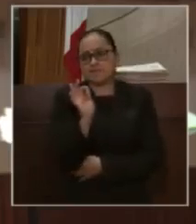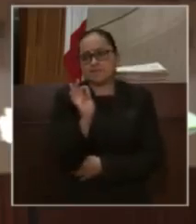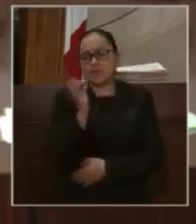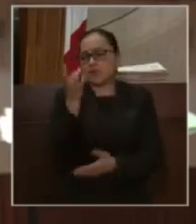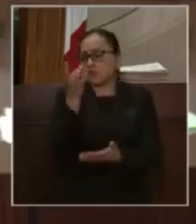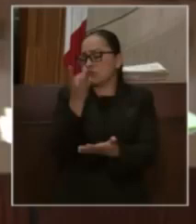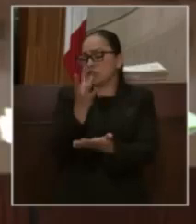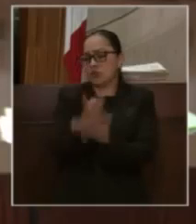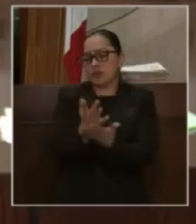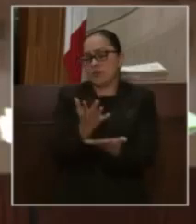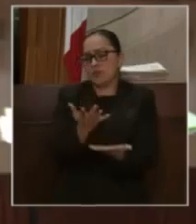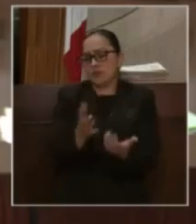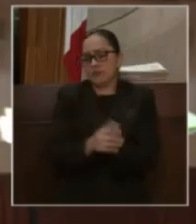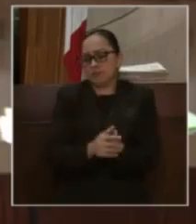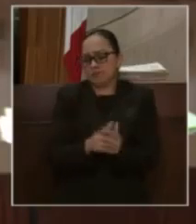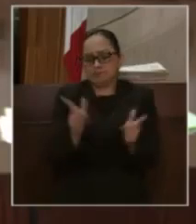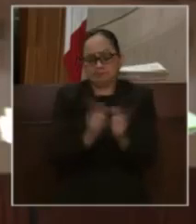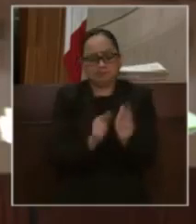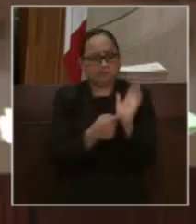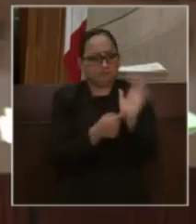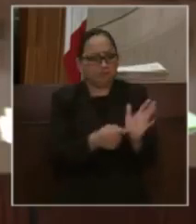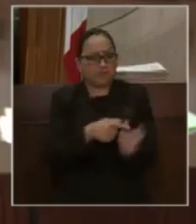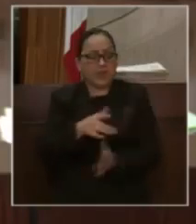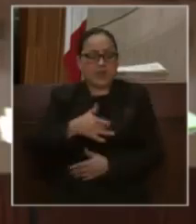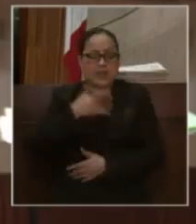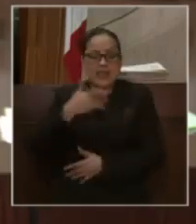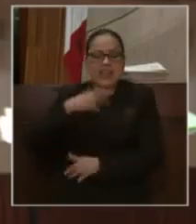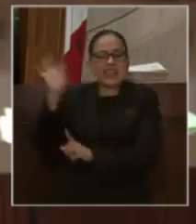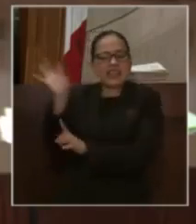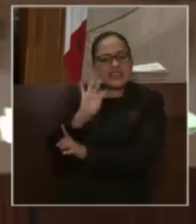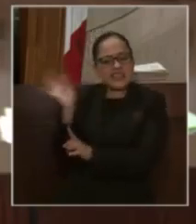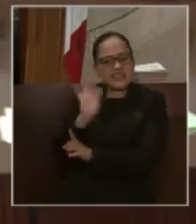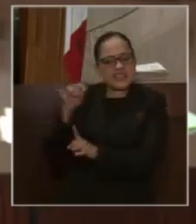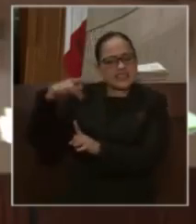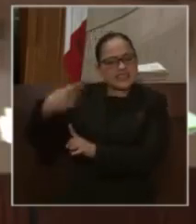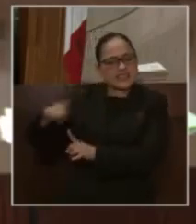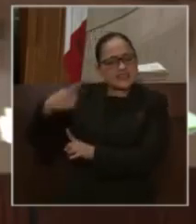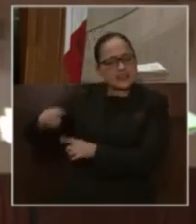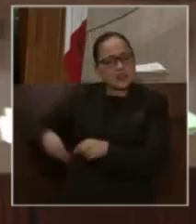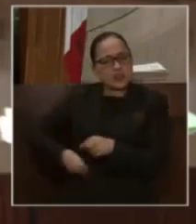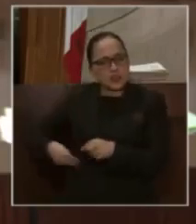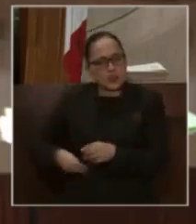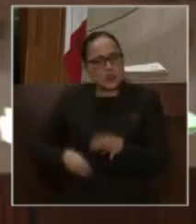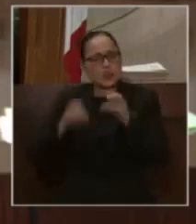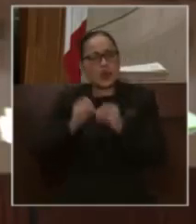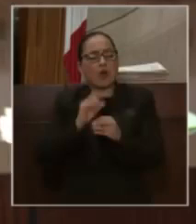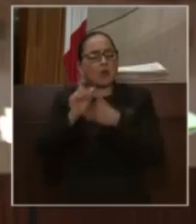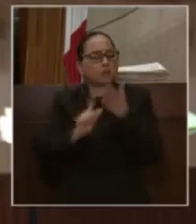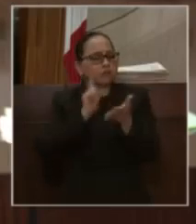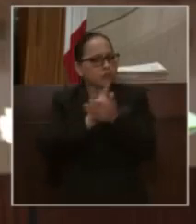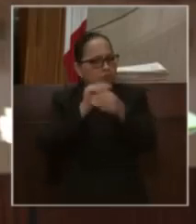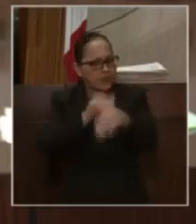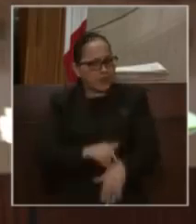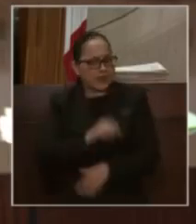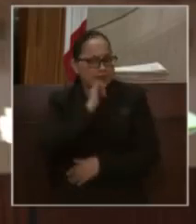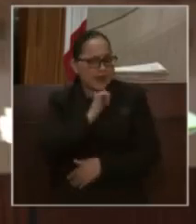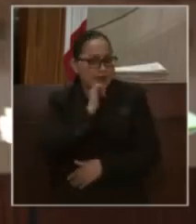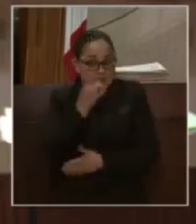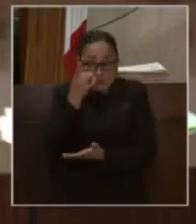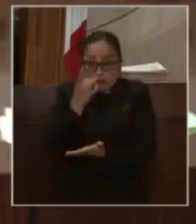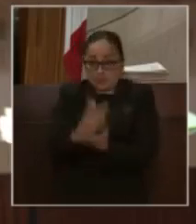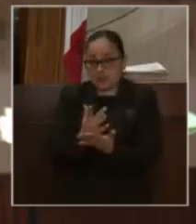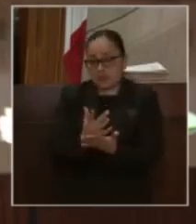la simple prueba presuncional para señalar que hubo una irregularidad, me parece que